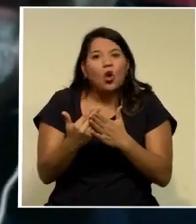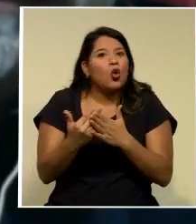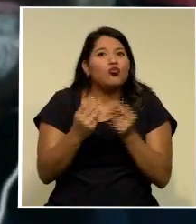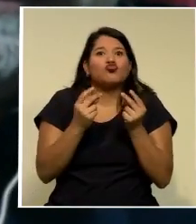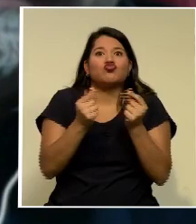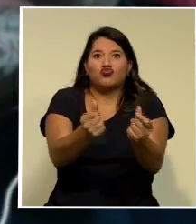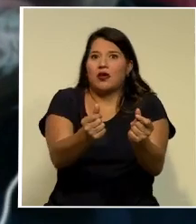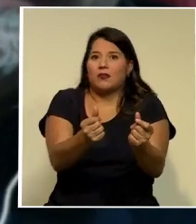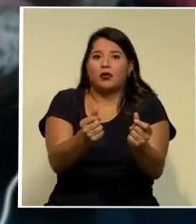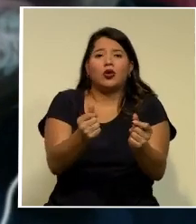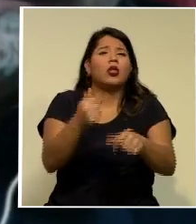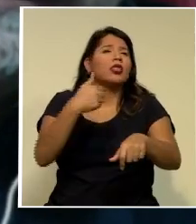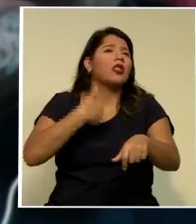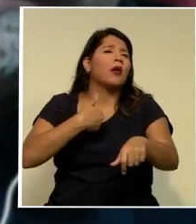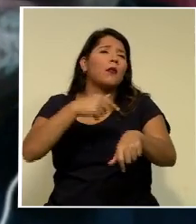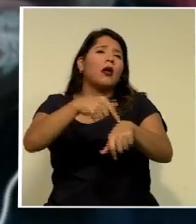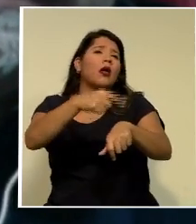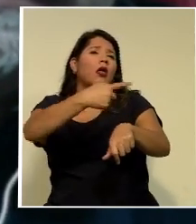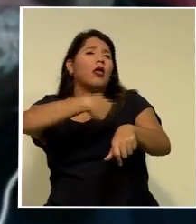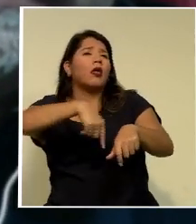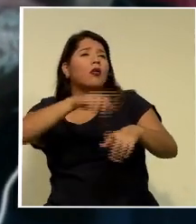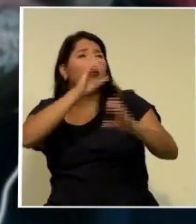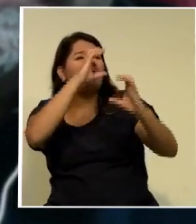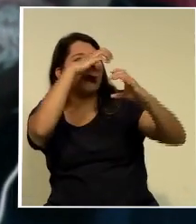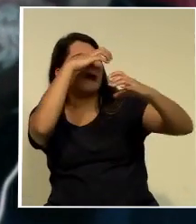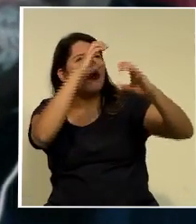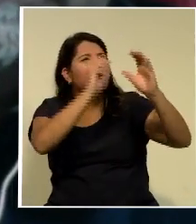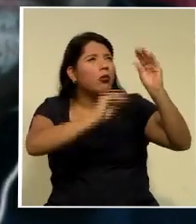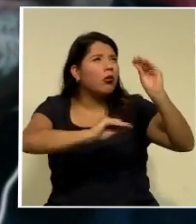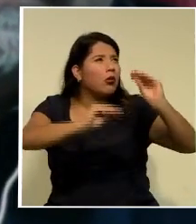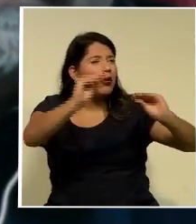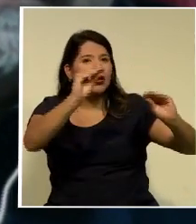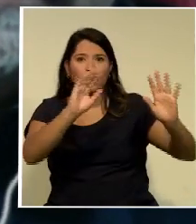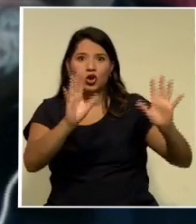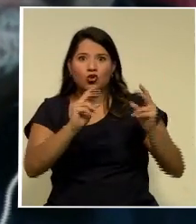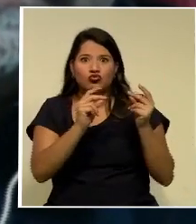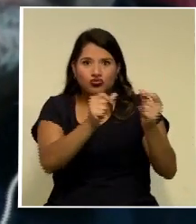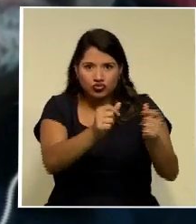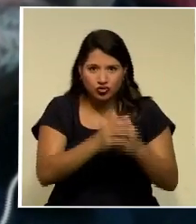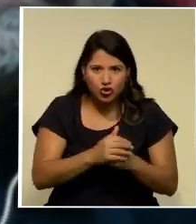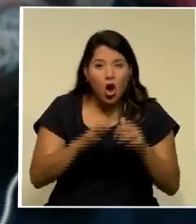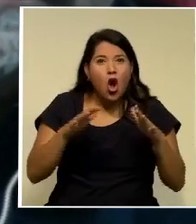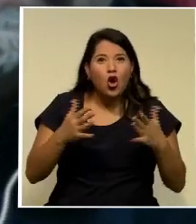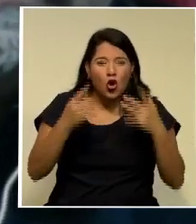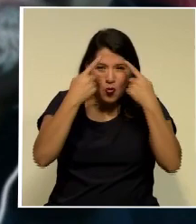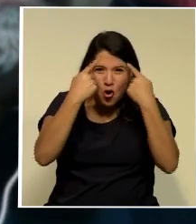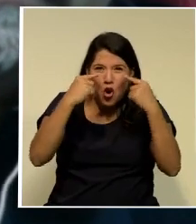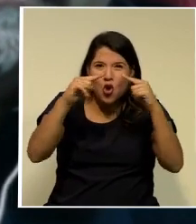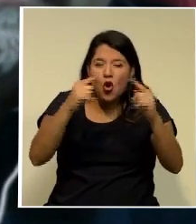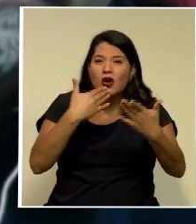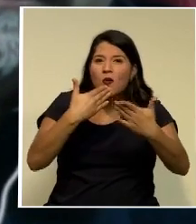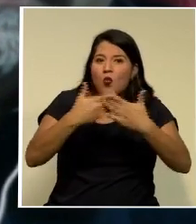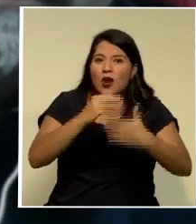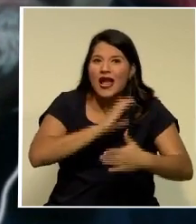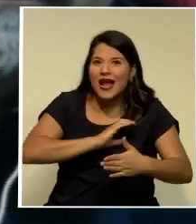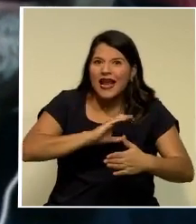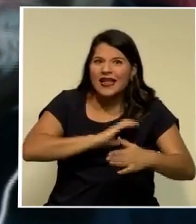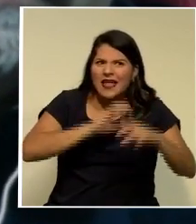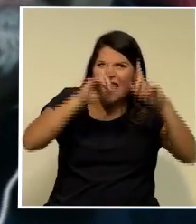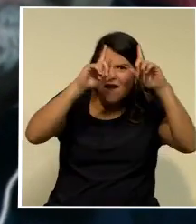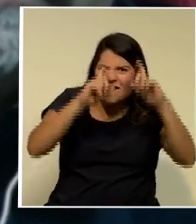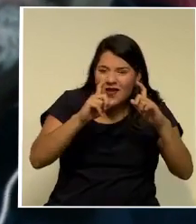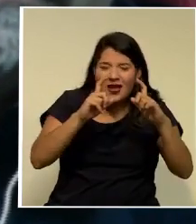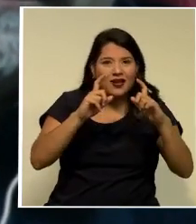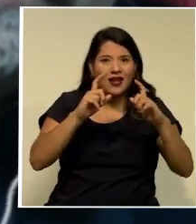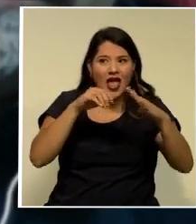¿Cómo se hace buena fotografía de alta calidad en medio de la adrenalina de la calle,